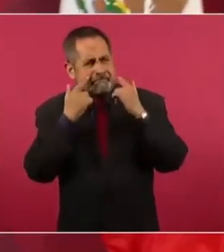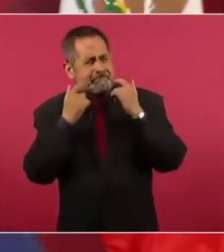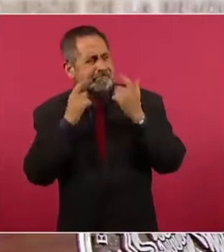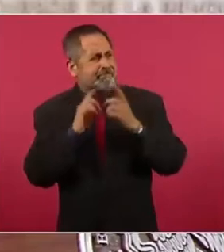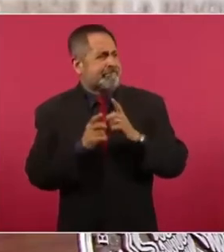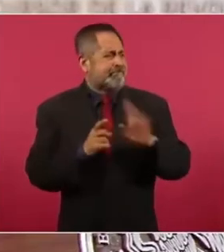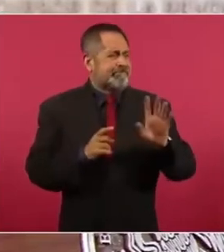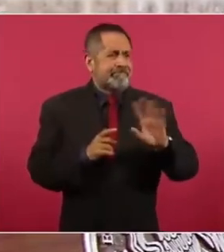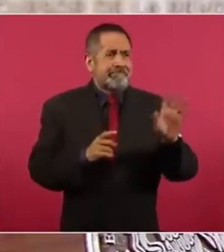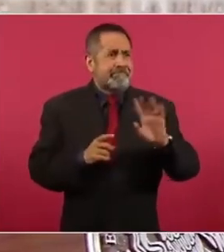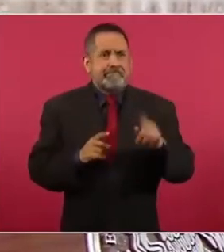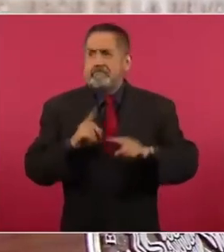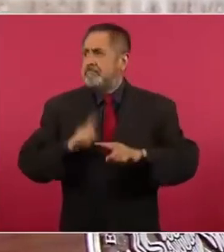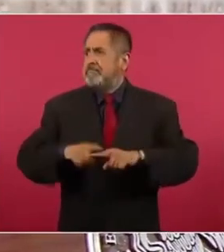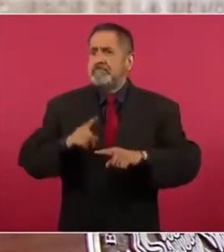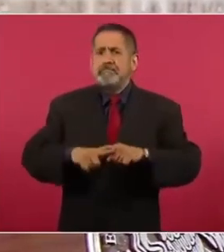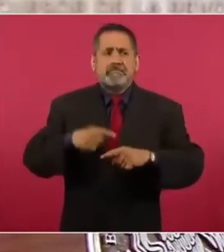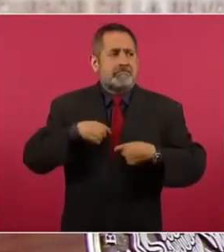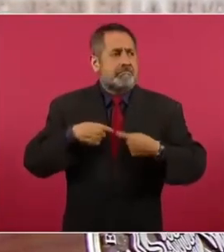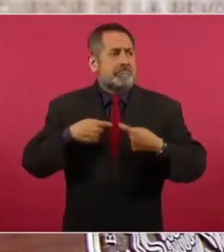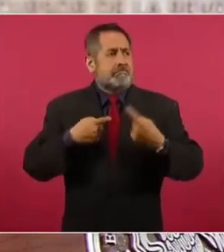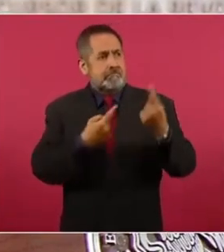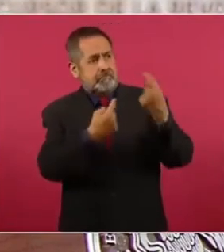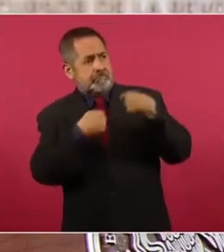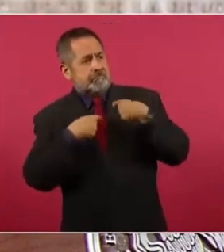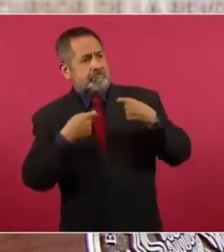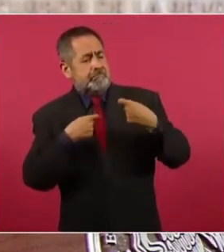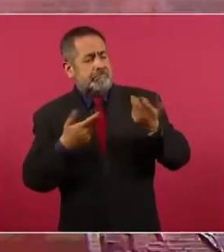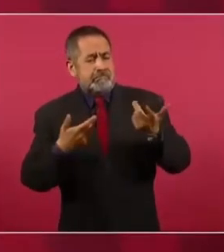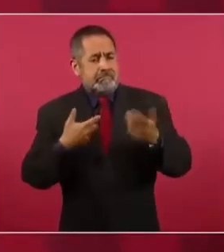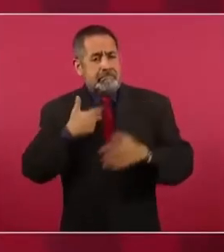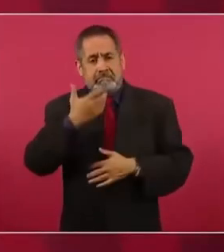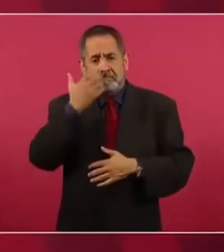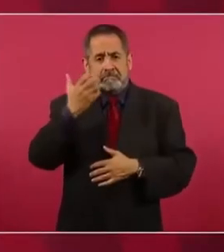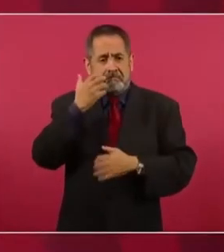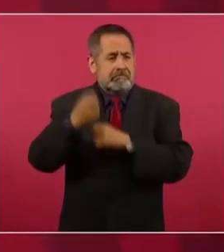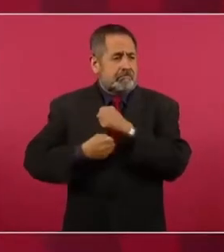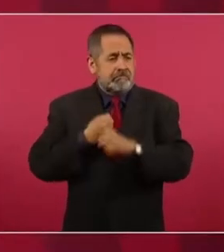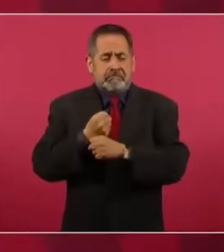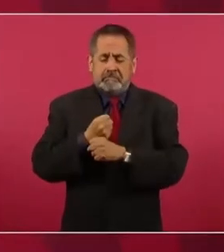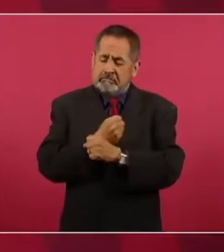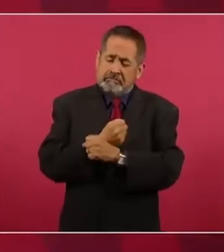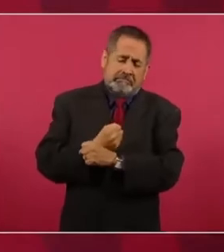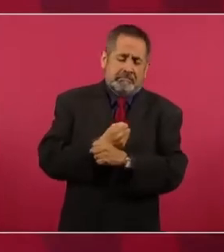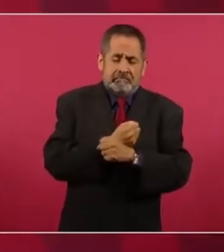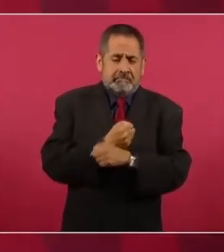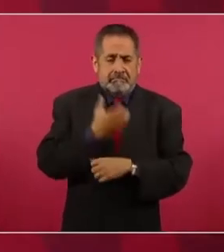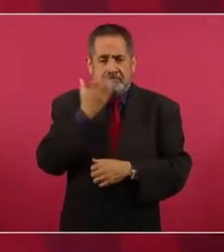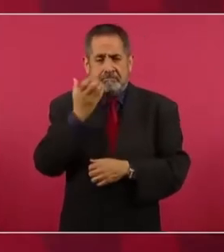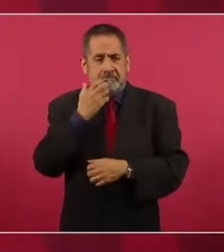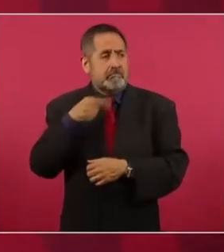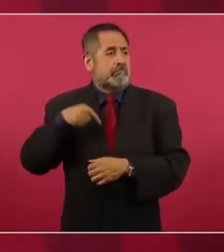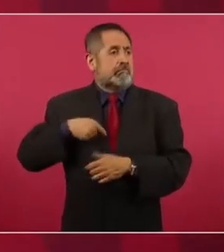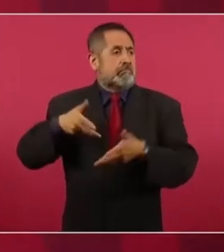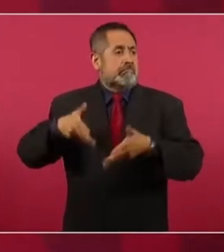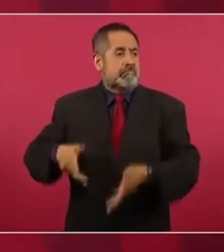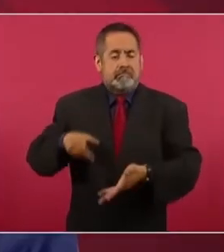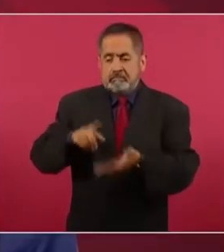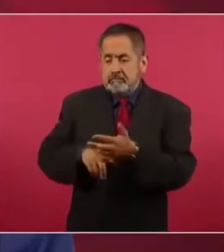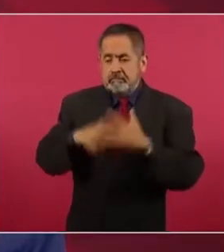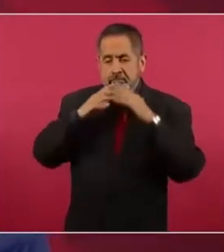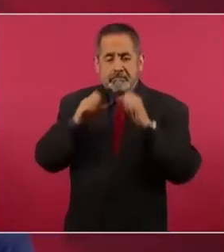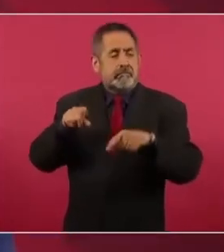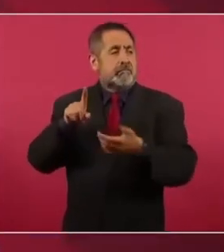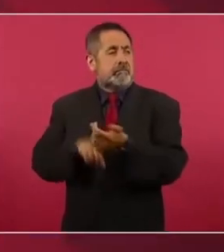porque por siglos habían trabajado como esclavos y ahí estaban enterrados en las